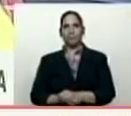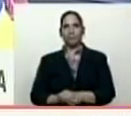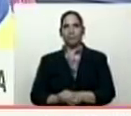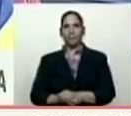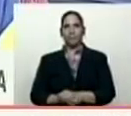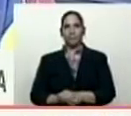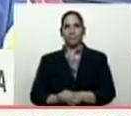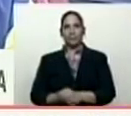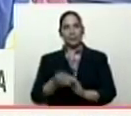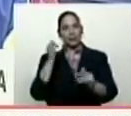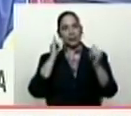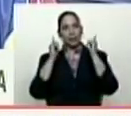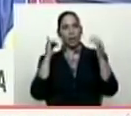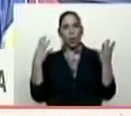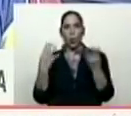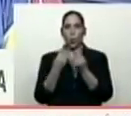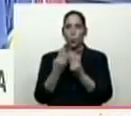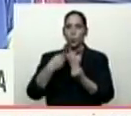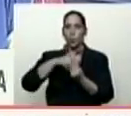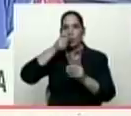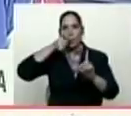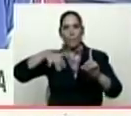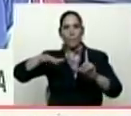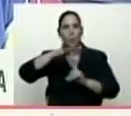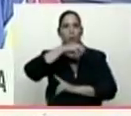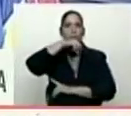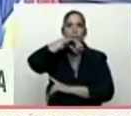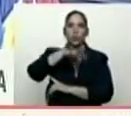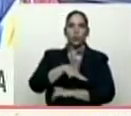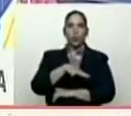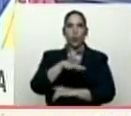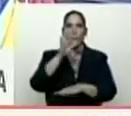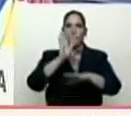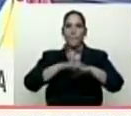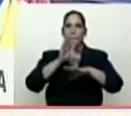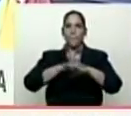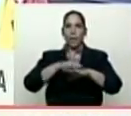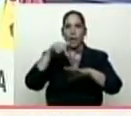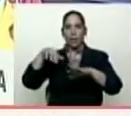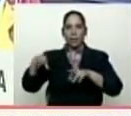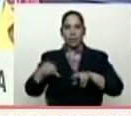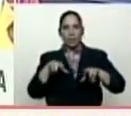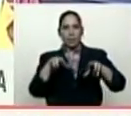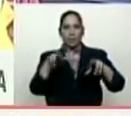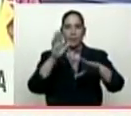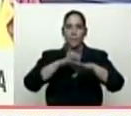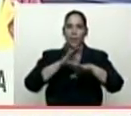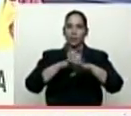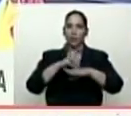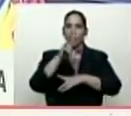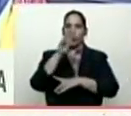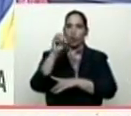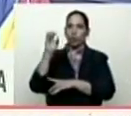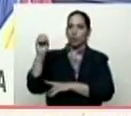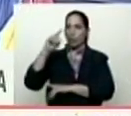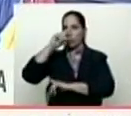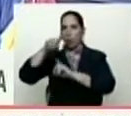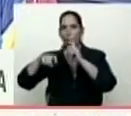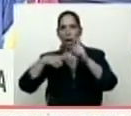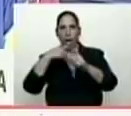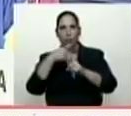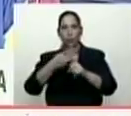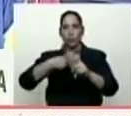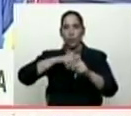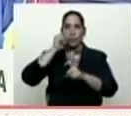a celebrar junto a nuestro pueblo y a nuestra historia lo que ocurrió aquí hace 200 años. Y nuestra Asamblea